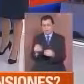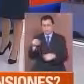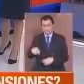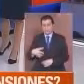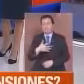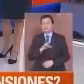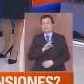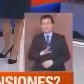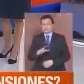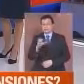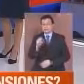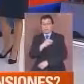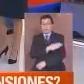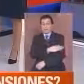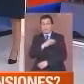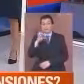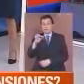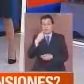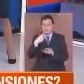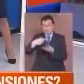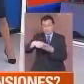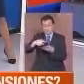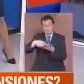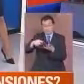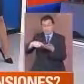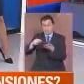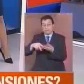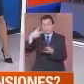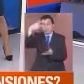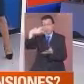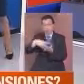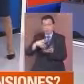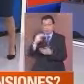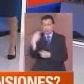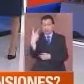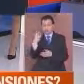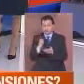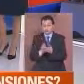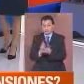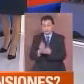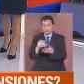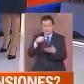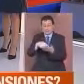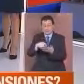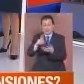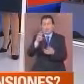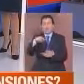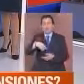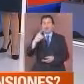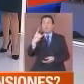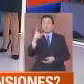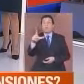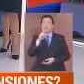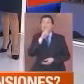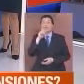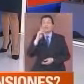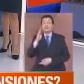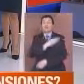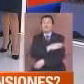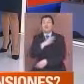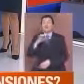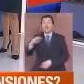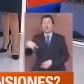sistema. Los multifondos comenzaron a funcionar el año 2002 y, como ustedes saben, son